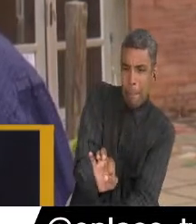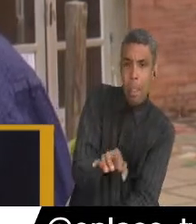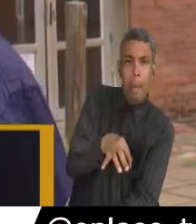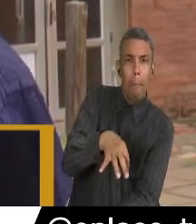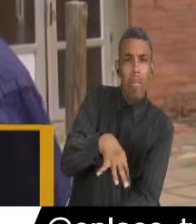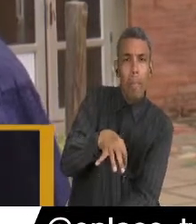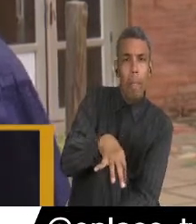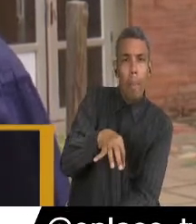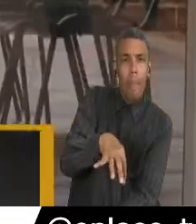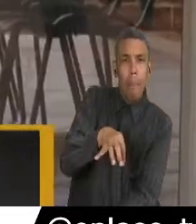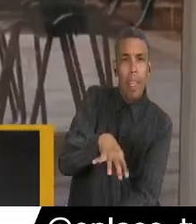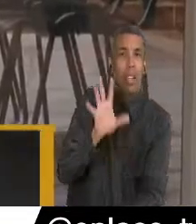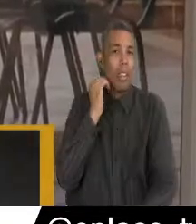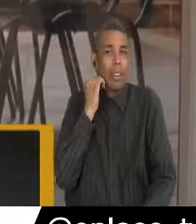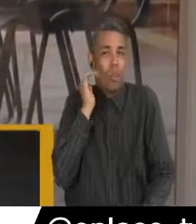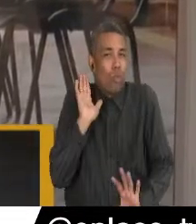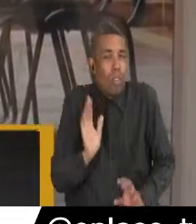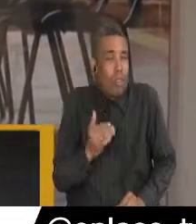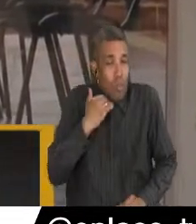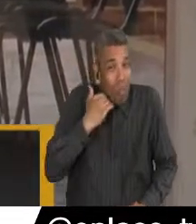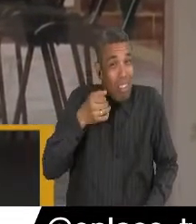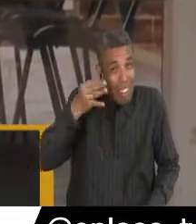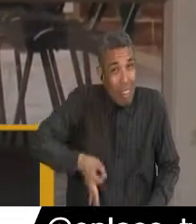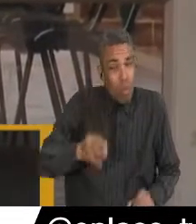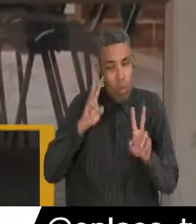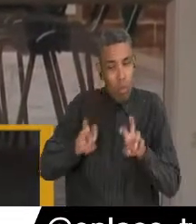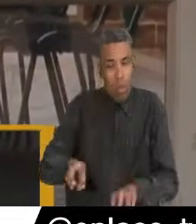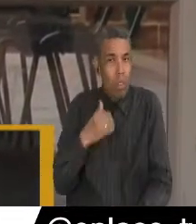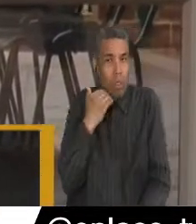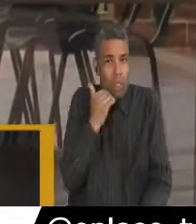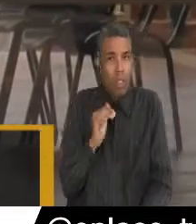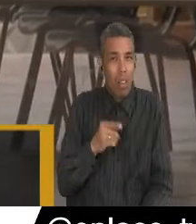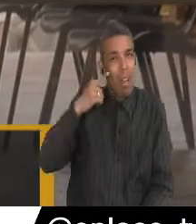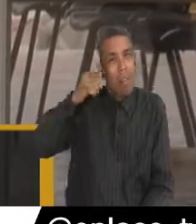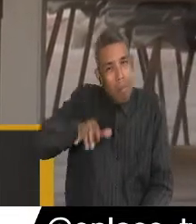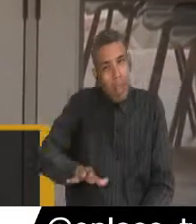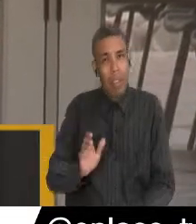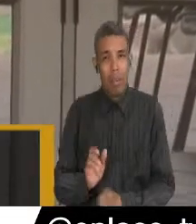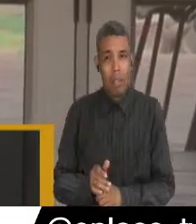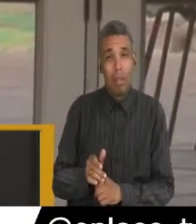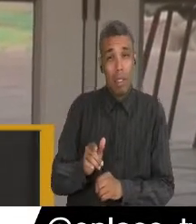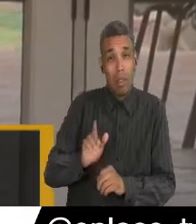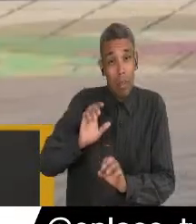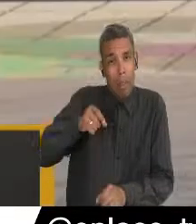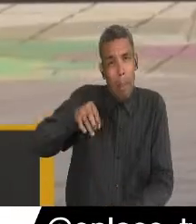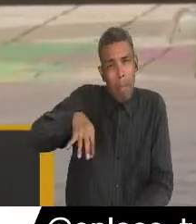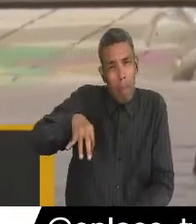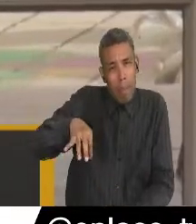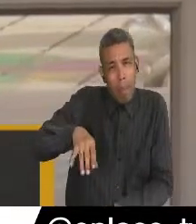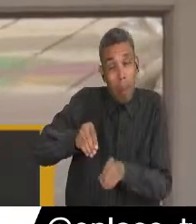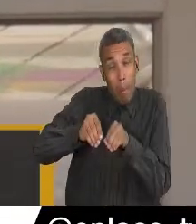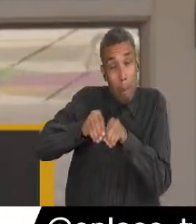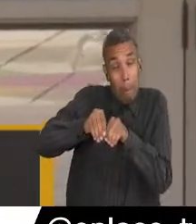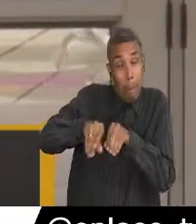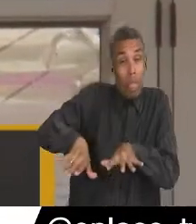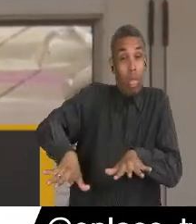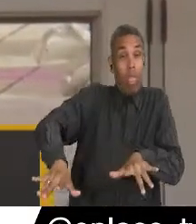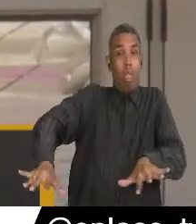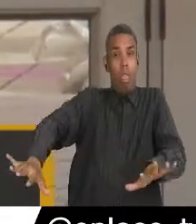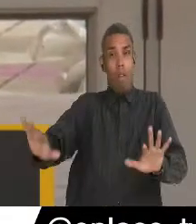envase o no sé, eso ya lo tendría que determinar las cuestiones técnicas con respecto a eso. Lo único que sé es que